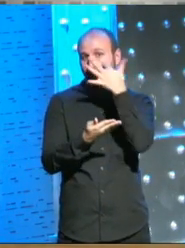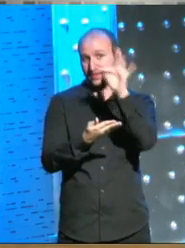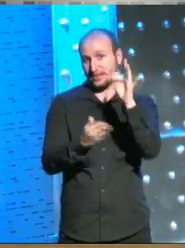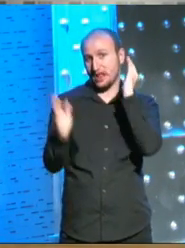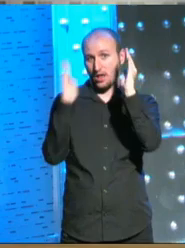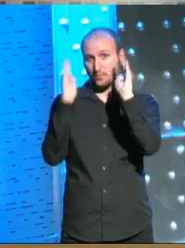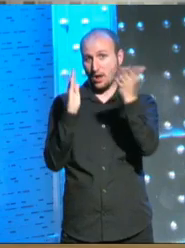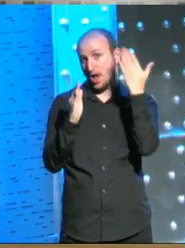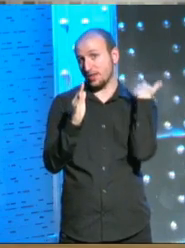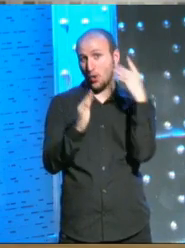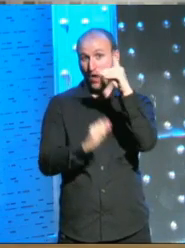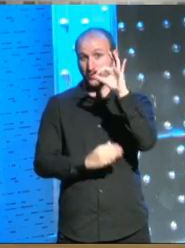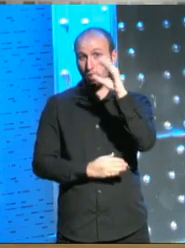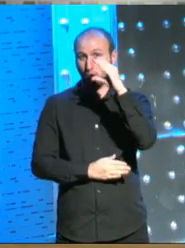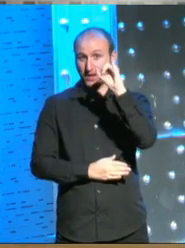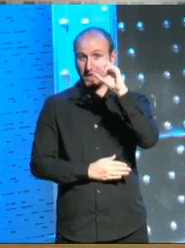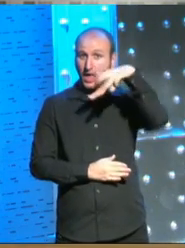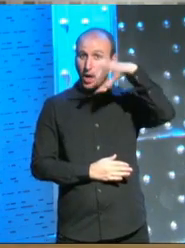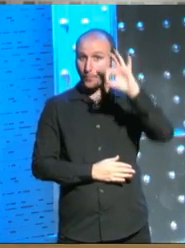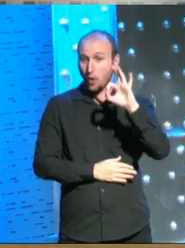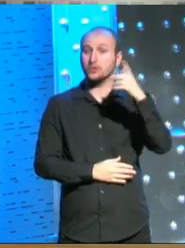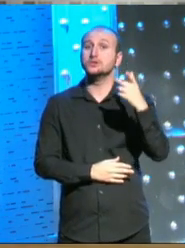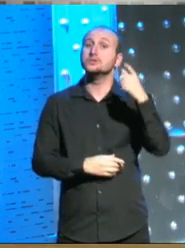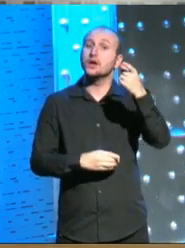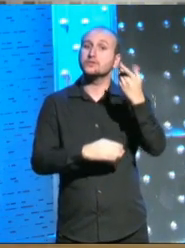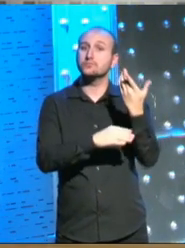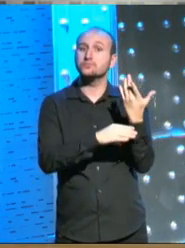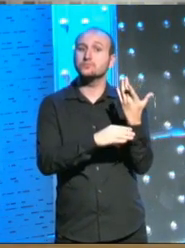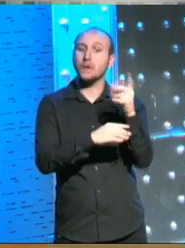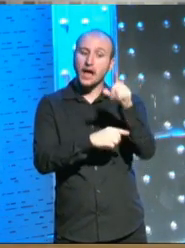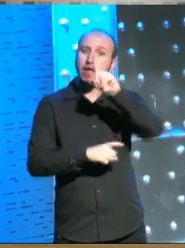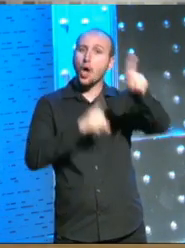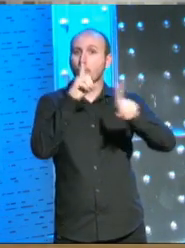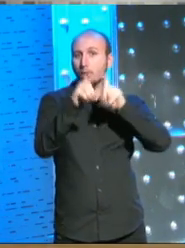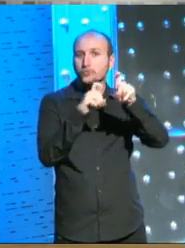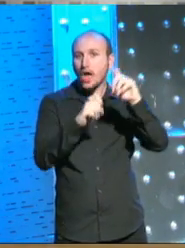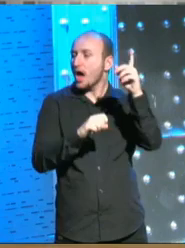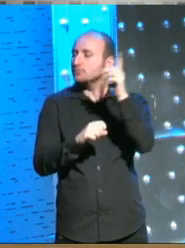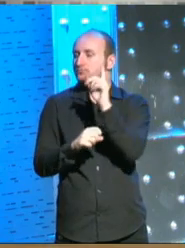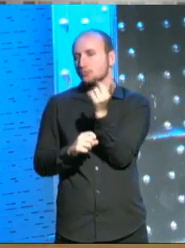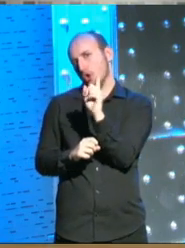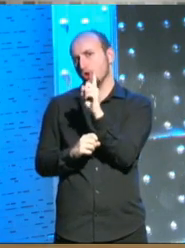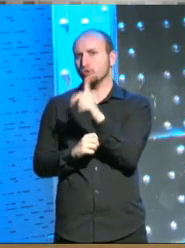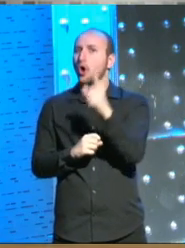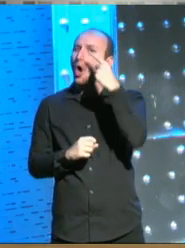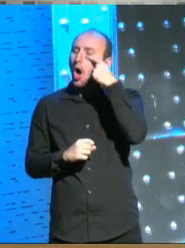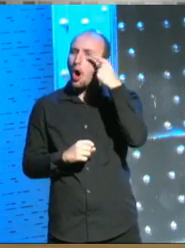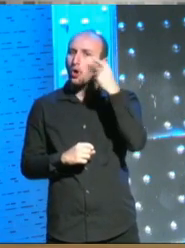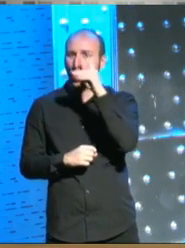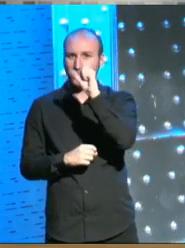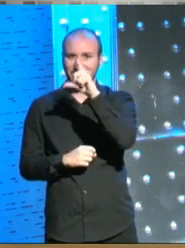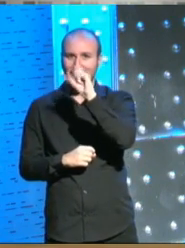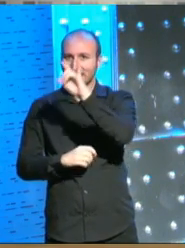Document, de diciembre del 29, en una entrevista con Buñuel, cuando le preguntan, dice, no, lo del ojo es idea de Dalí, por lo tanto eso es cierto que es